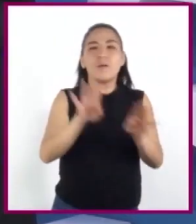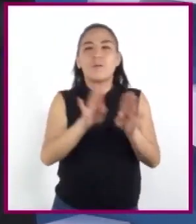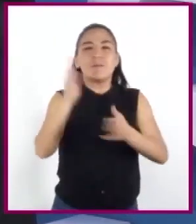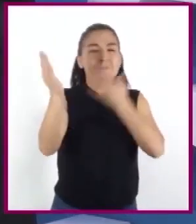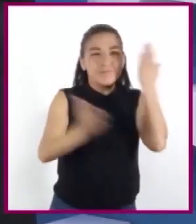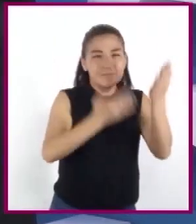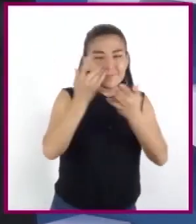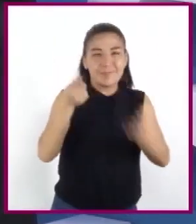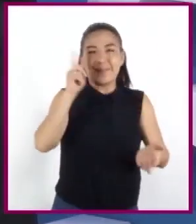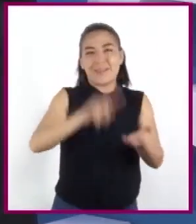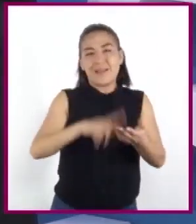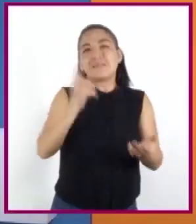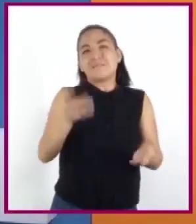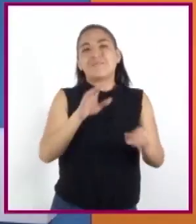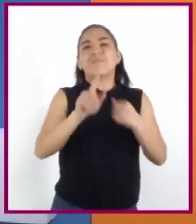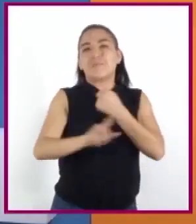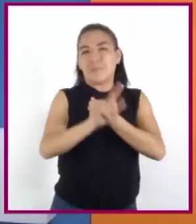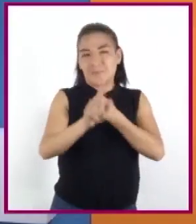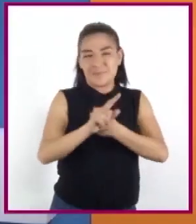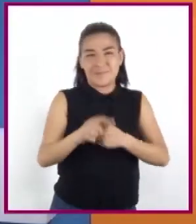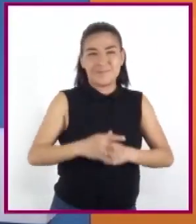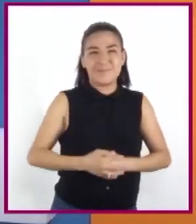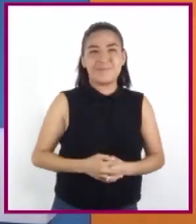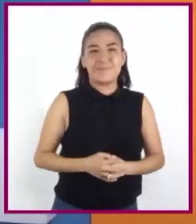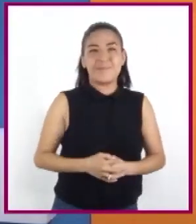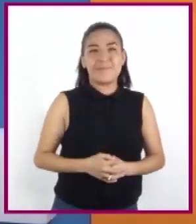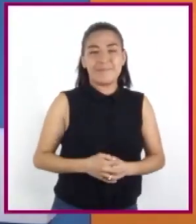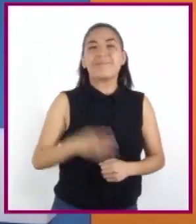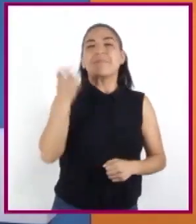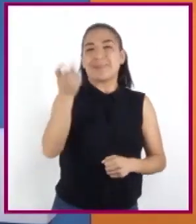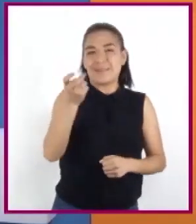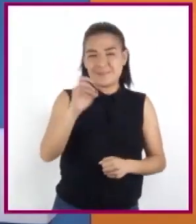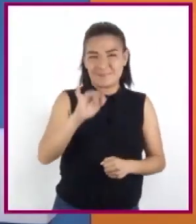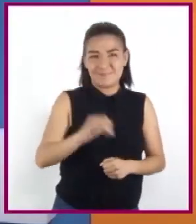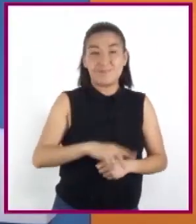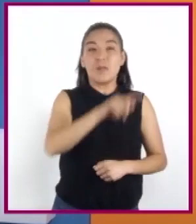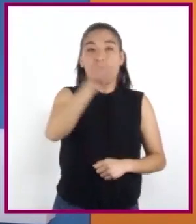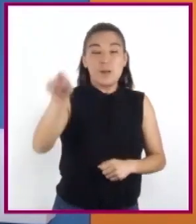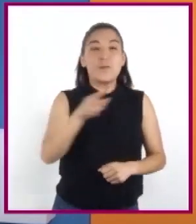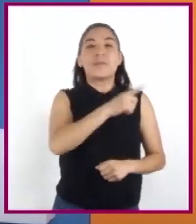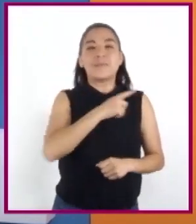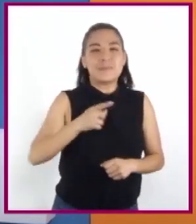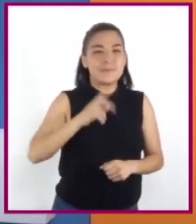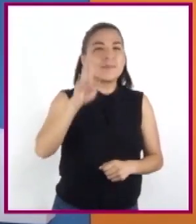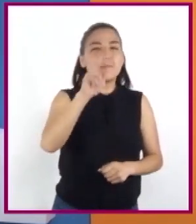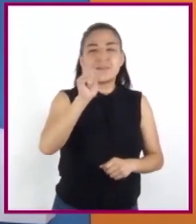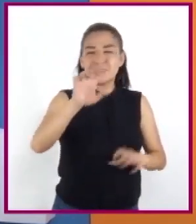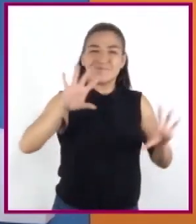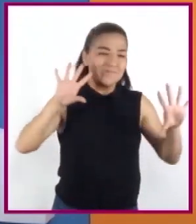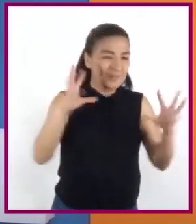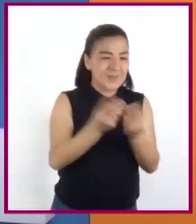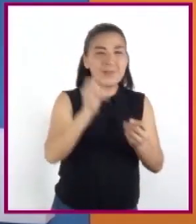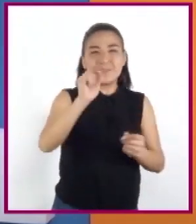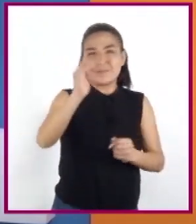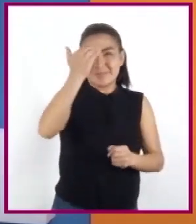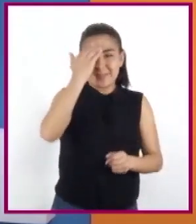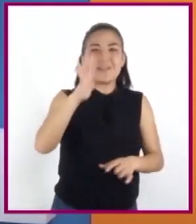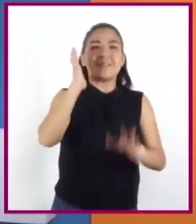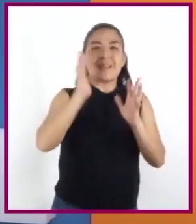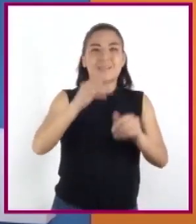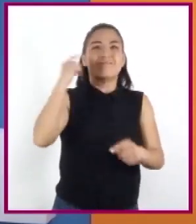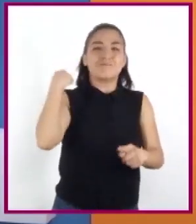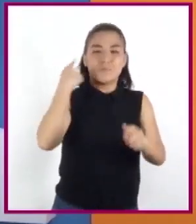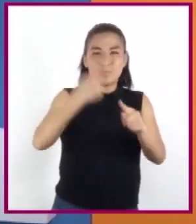estudiar acontecimientos. Así es. Tengan presente todos los conocimientos que ya han adquirido para